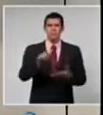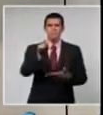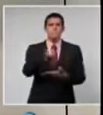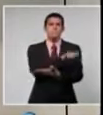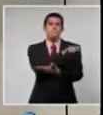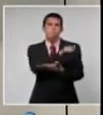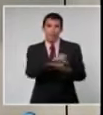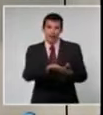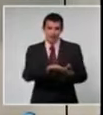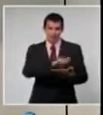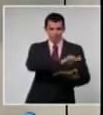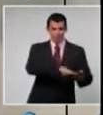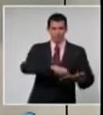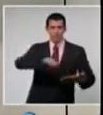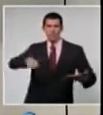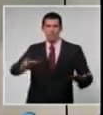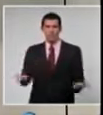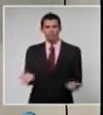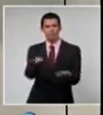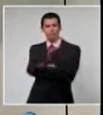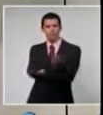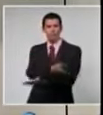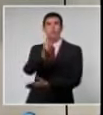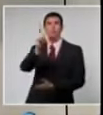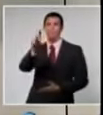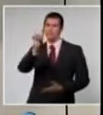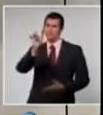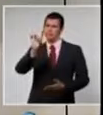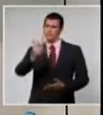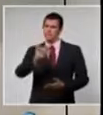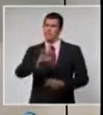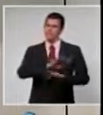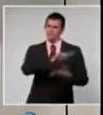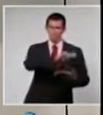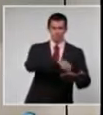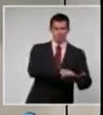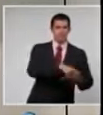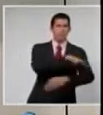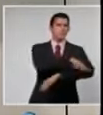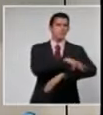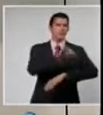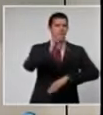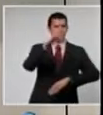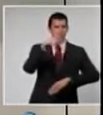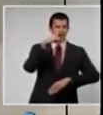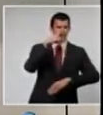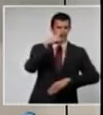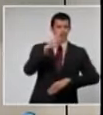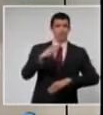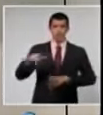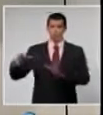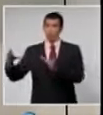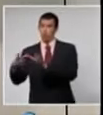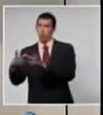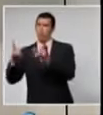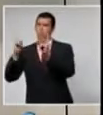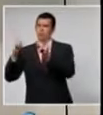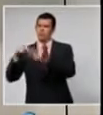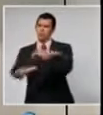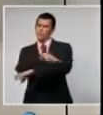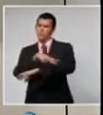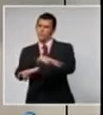el 14 de julio de 2015 en Austria por Irán y el entonces Grupo 5+1, compuesto por Estados Unidos, Francia,